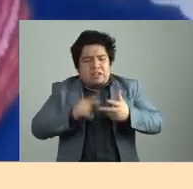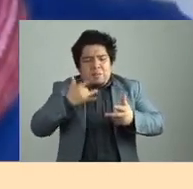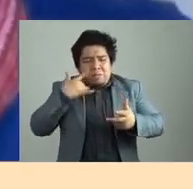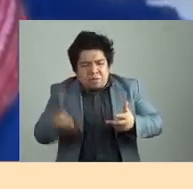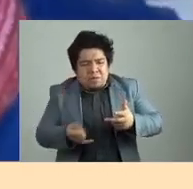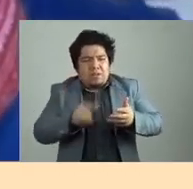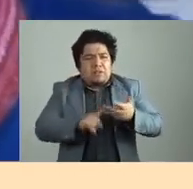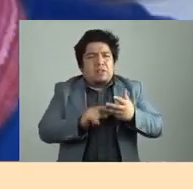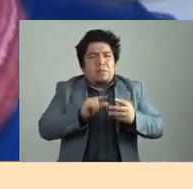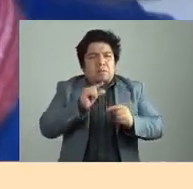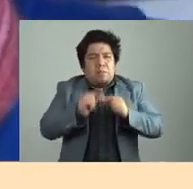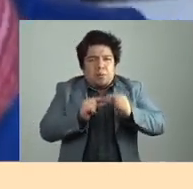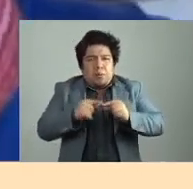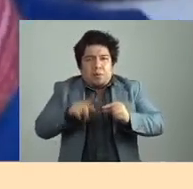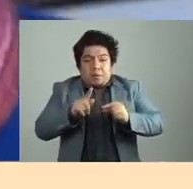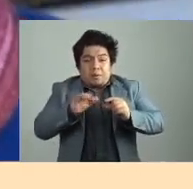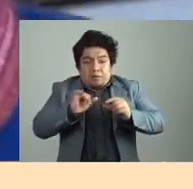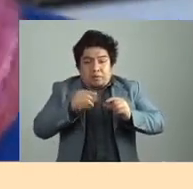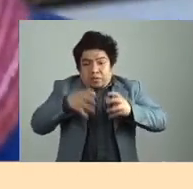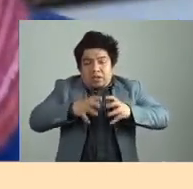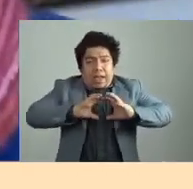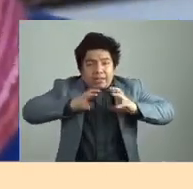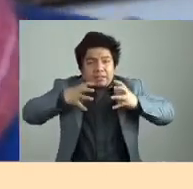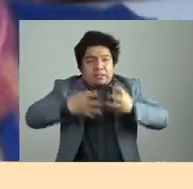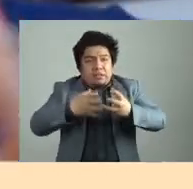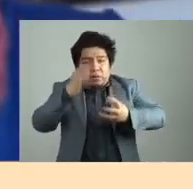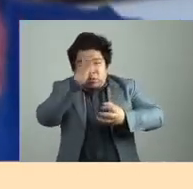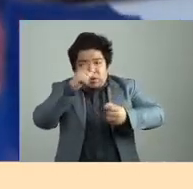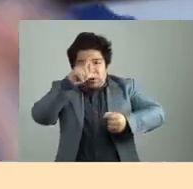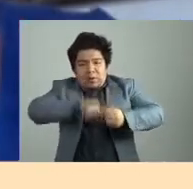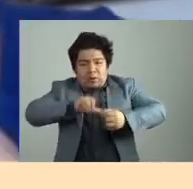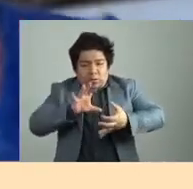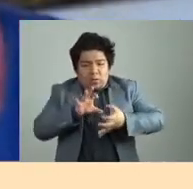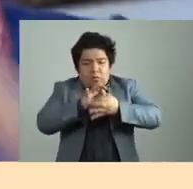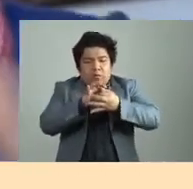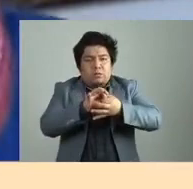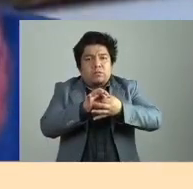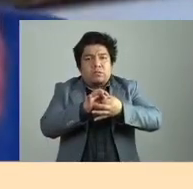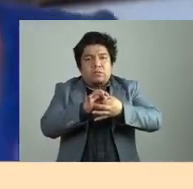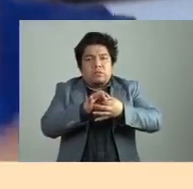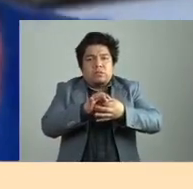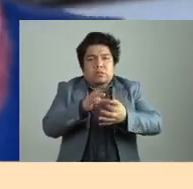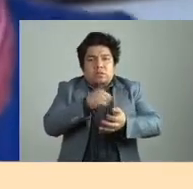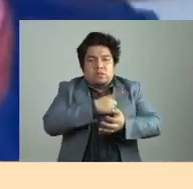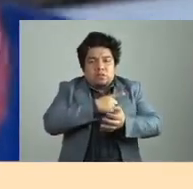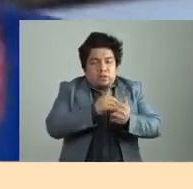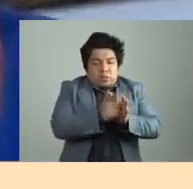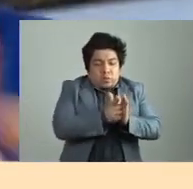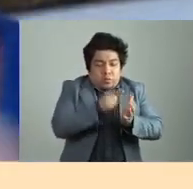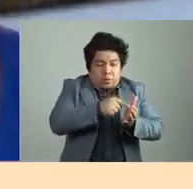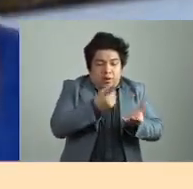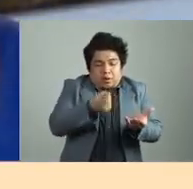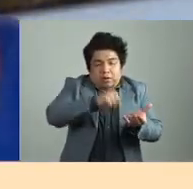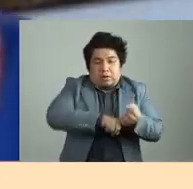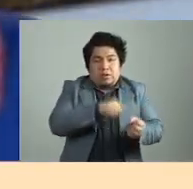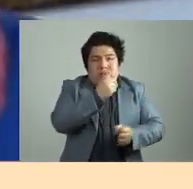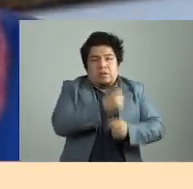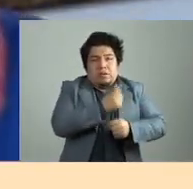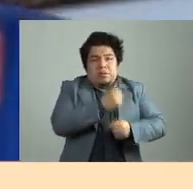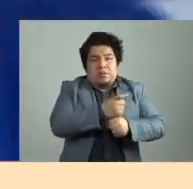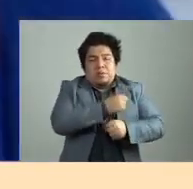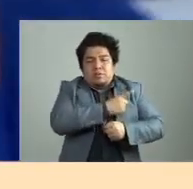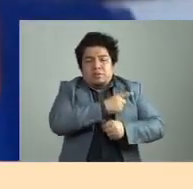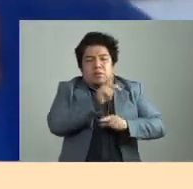una influencia muy grande sobre toda la cultura entonces la primera parte del libro habla también de esto no